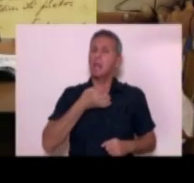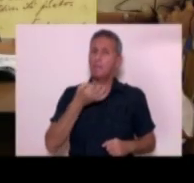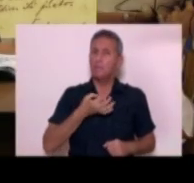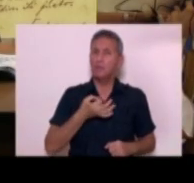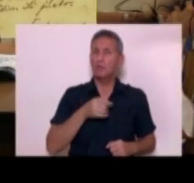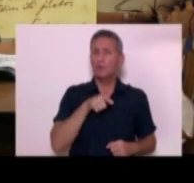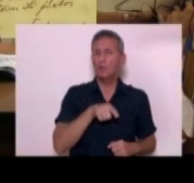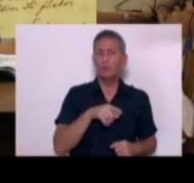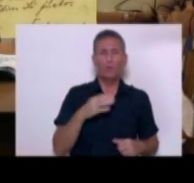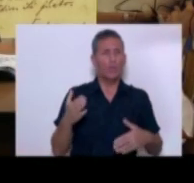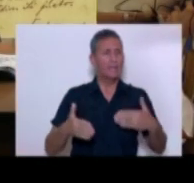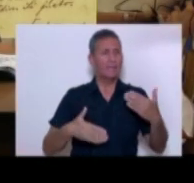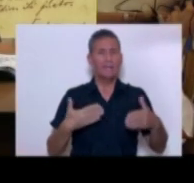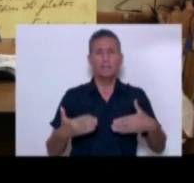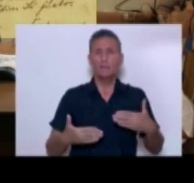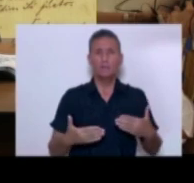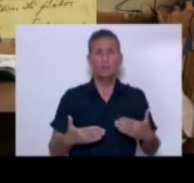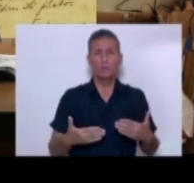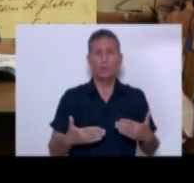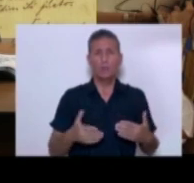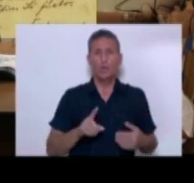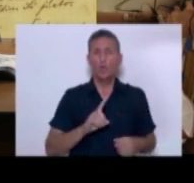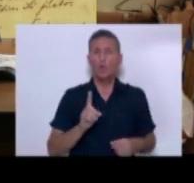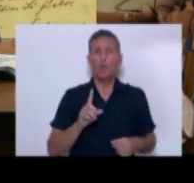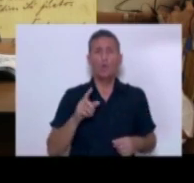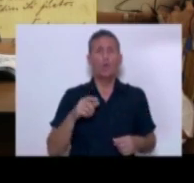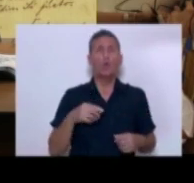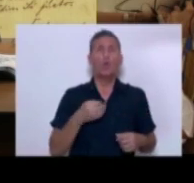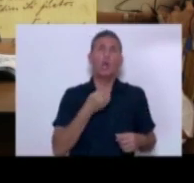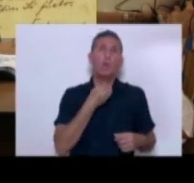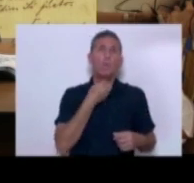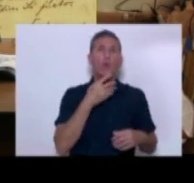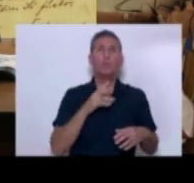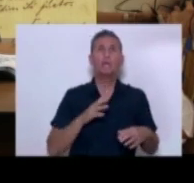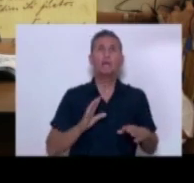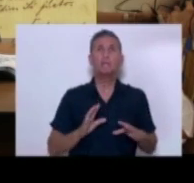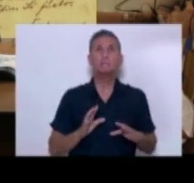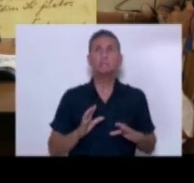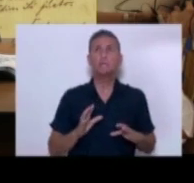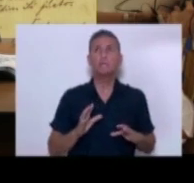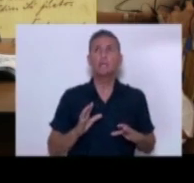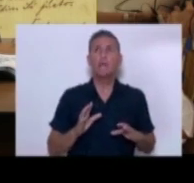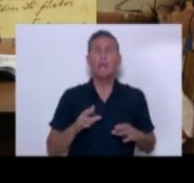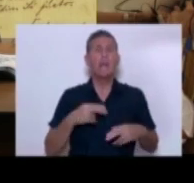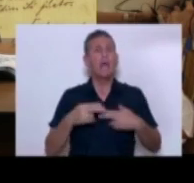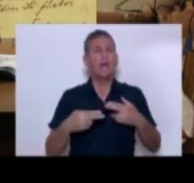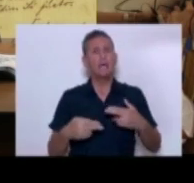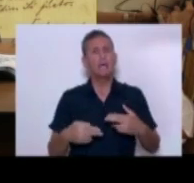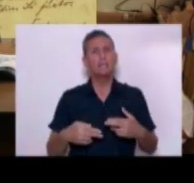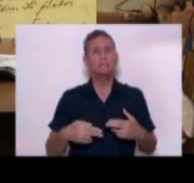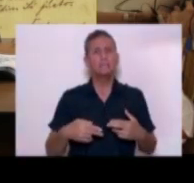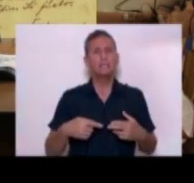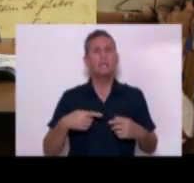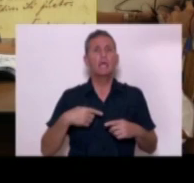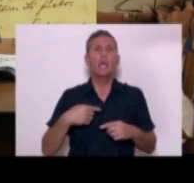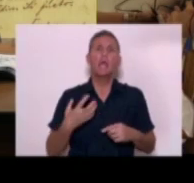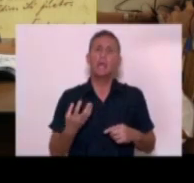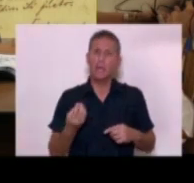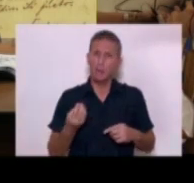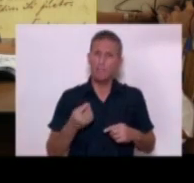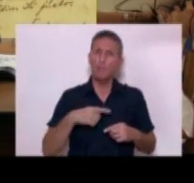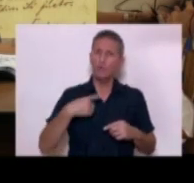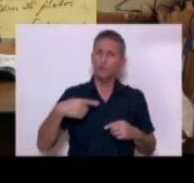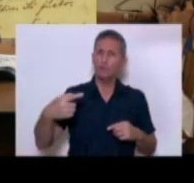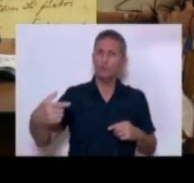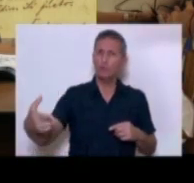Les aclaro que todas estas actividades necesariamente no tienen que hacerlas en una misma sesión, pueden utilizar